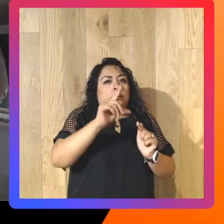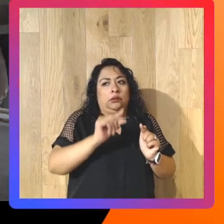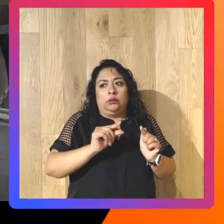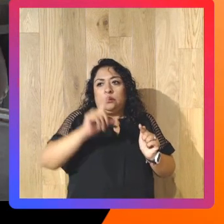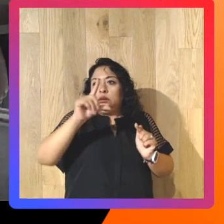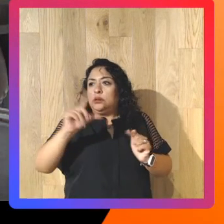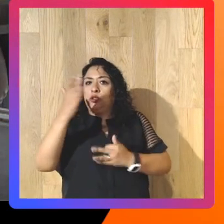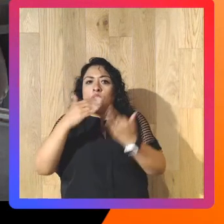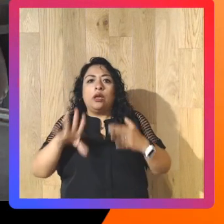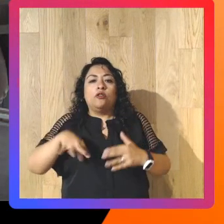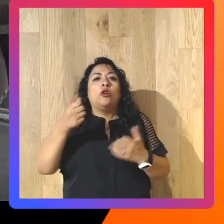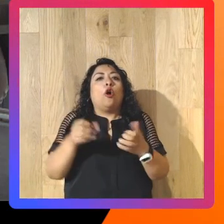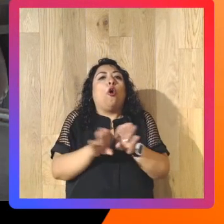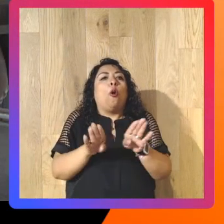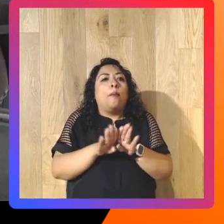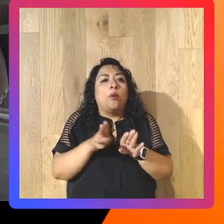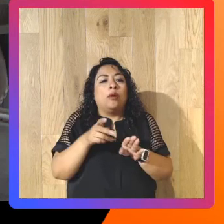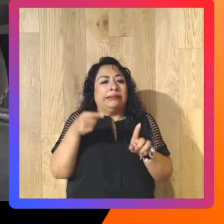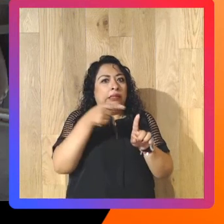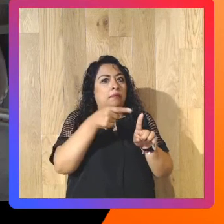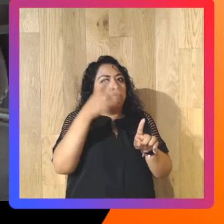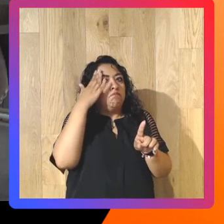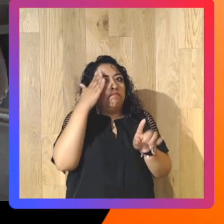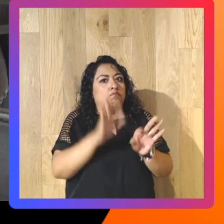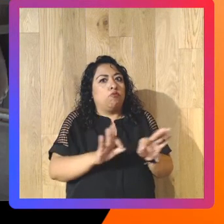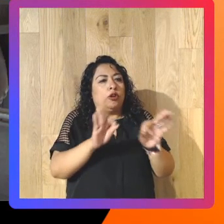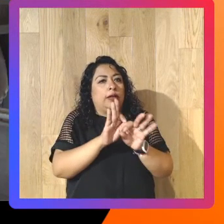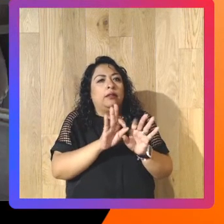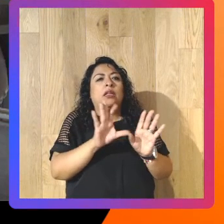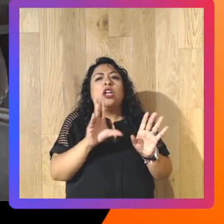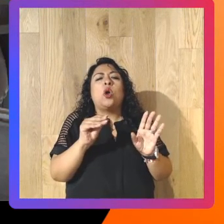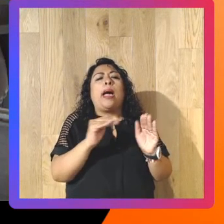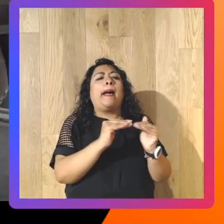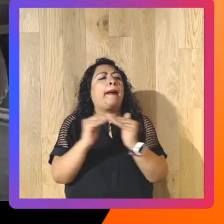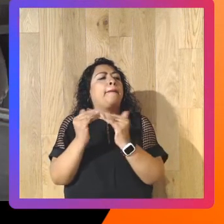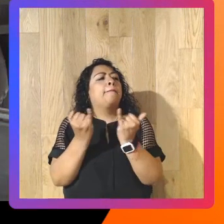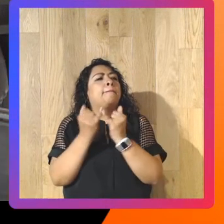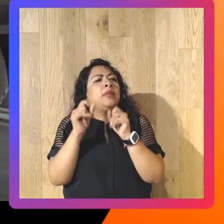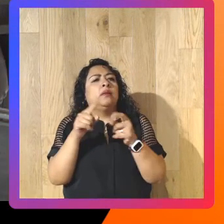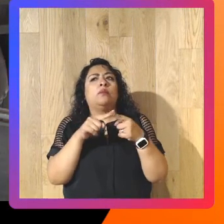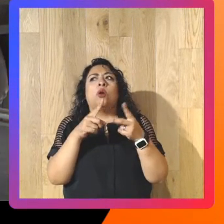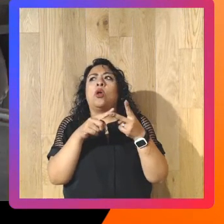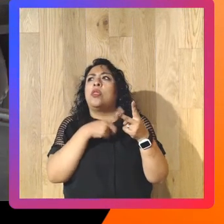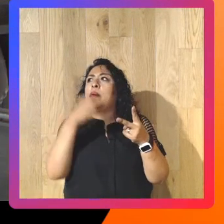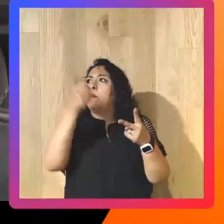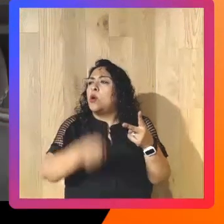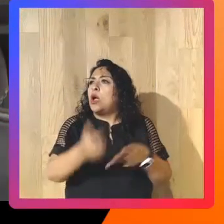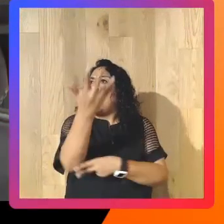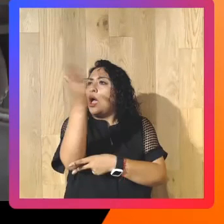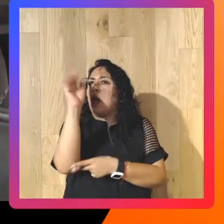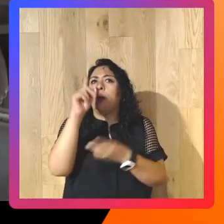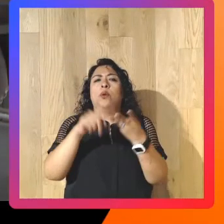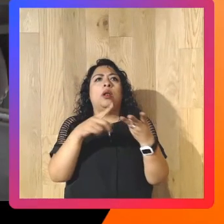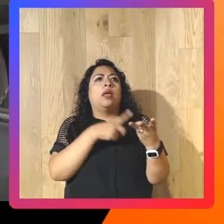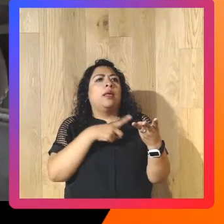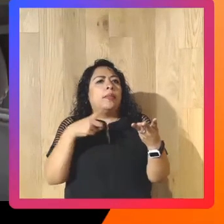esfuerzos, que este tema sea prioritario y no lo igualemos con que hay que poner árboles en el parque porque hay